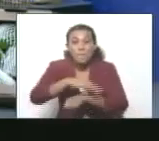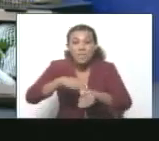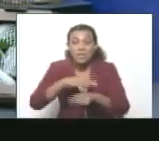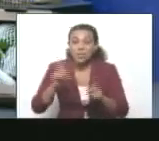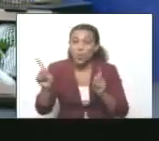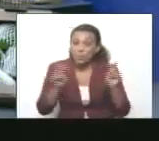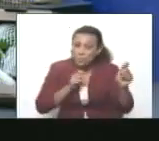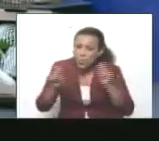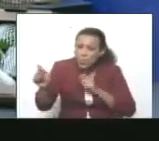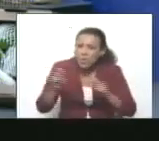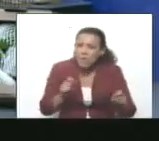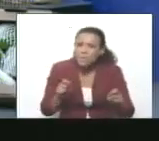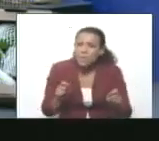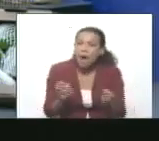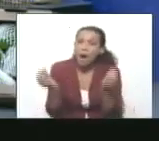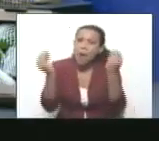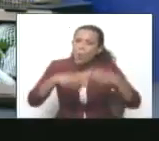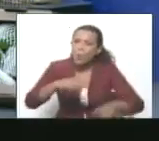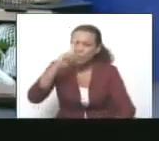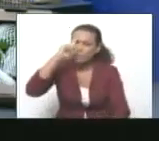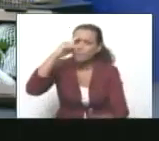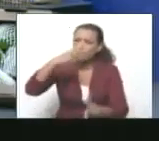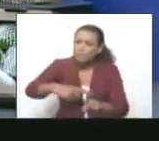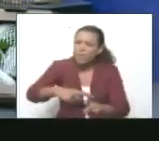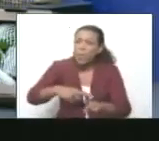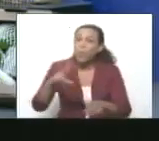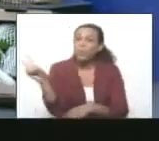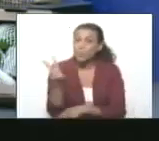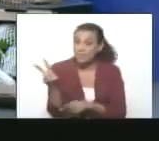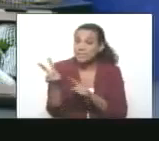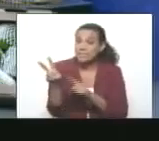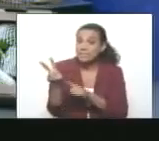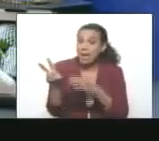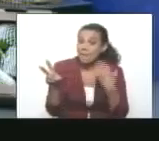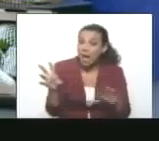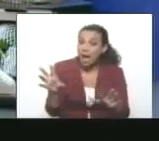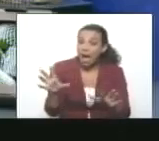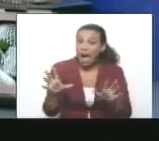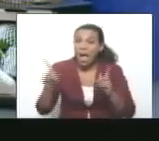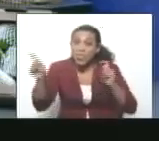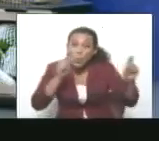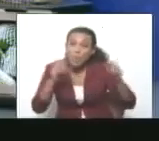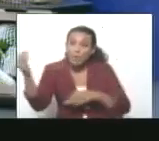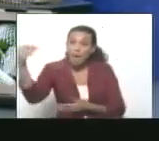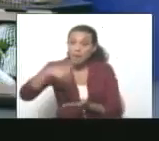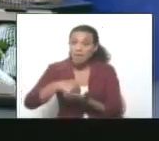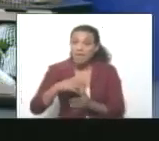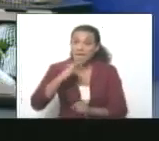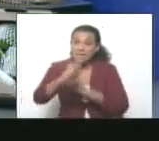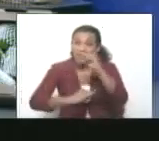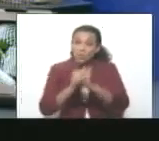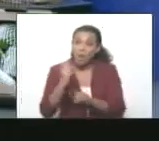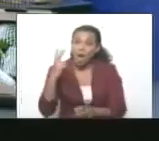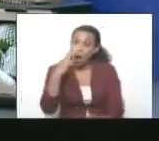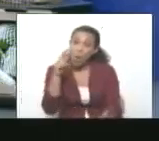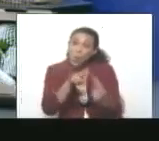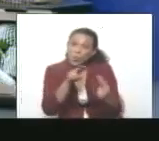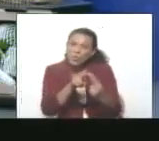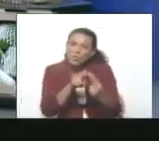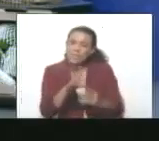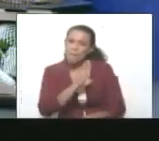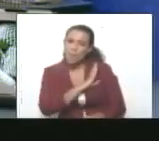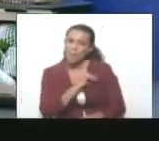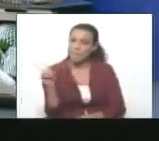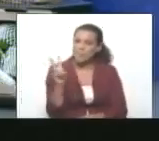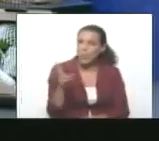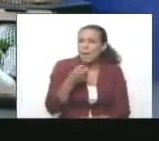también nos trazamos una meta. Sabemos que Venezuela, la cantidad de turistas que están viniendo, donde quieren conocer de la naturaleza, de